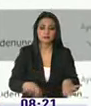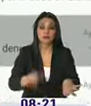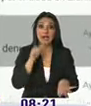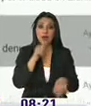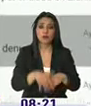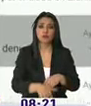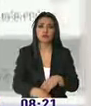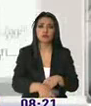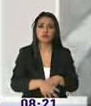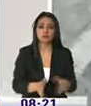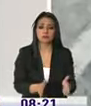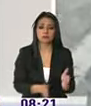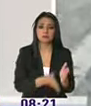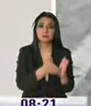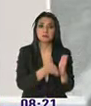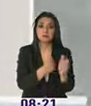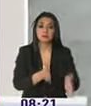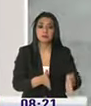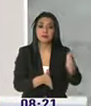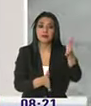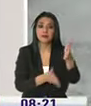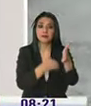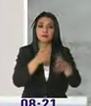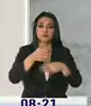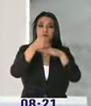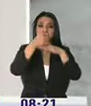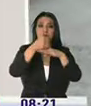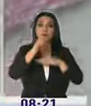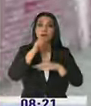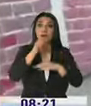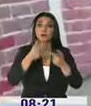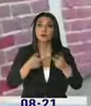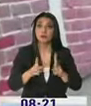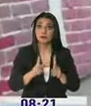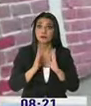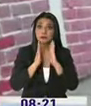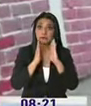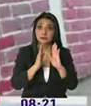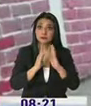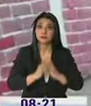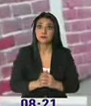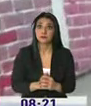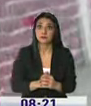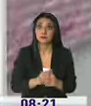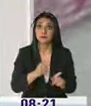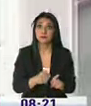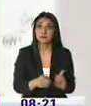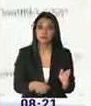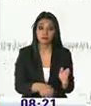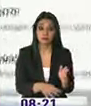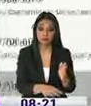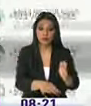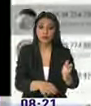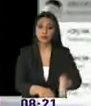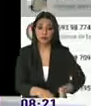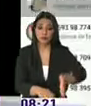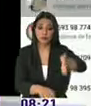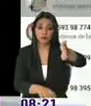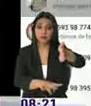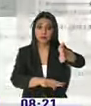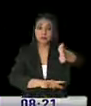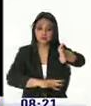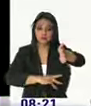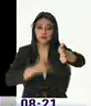la pared del cerramiento. Autoridades de agua potable, está, miren, y es verdad, el cerramiento está ya verde. ¿Cuánto tiempo